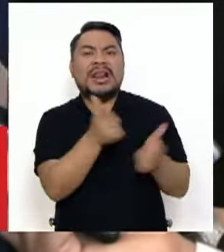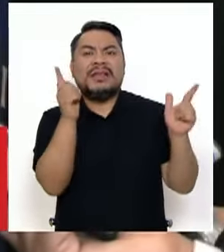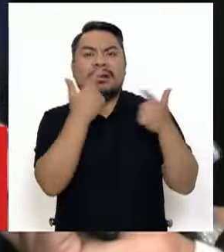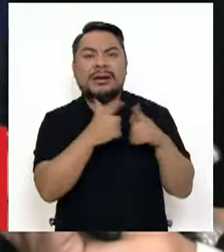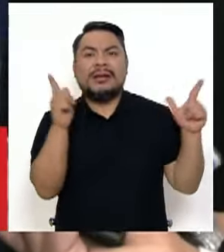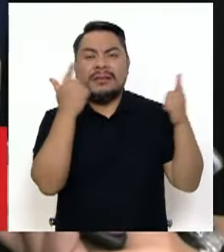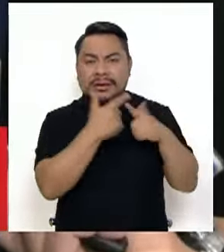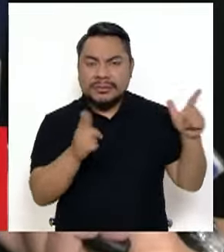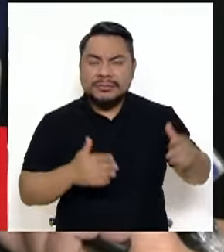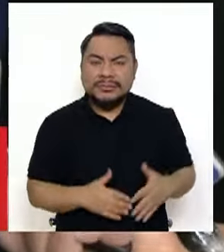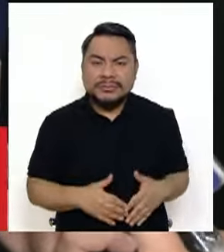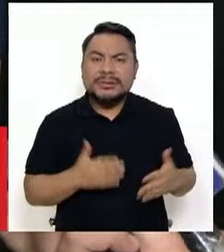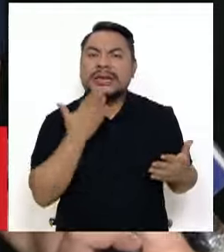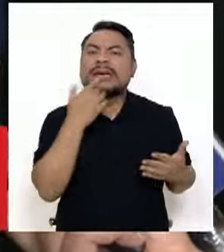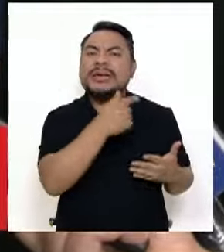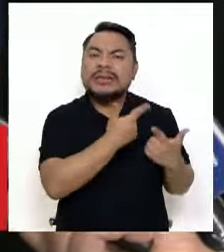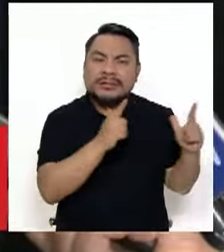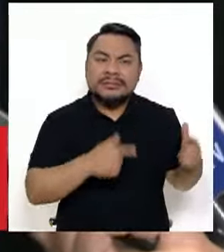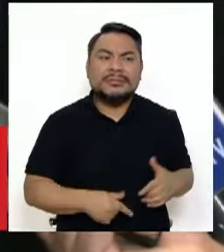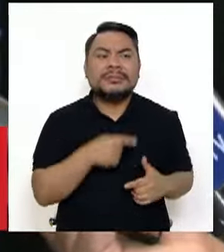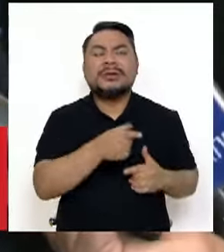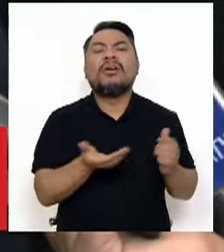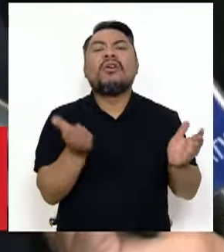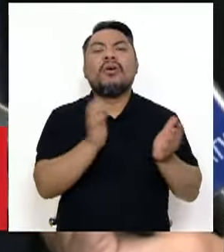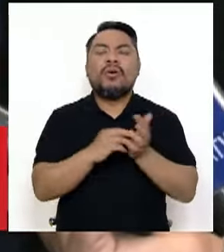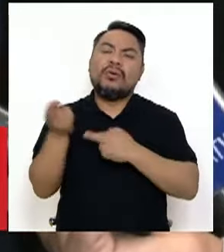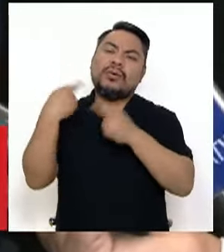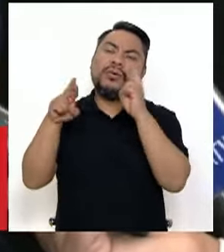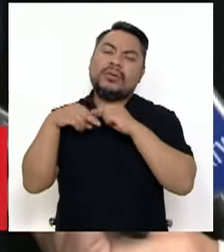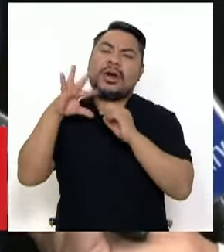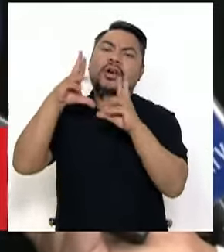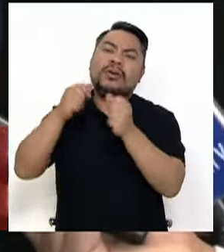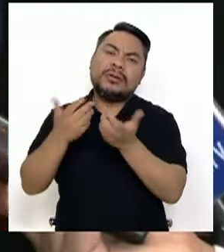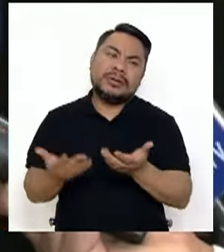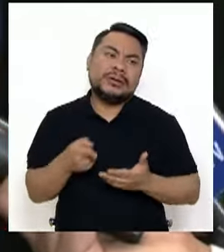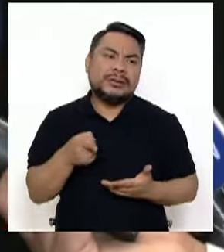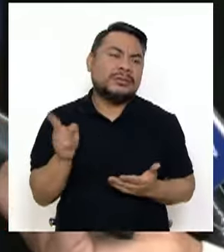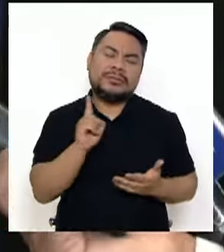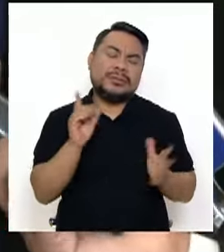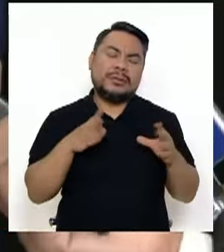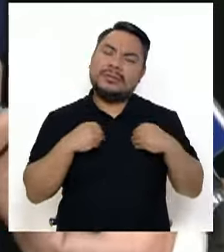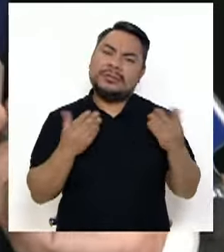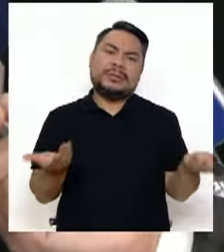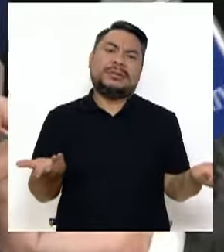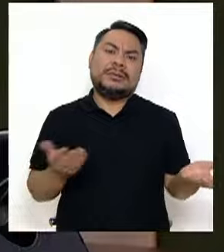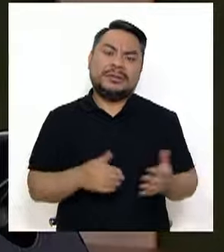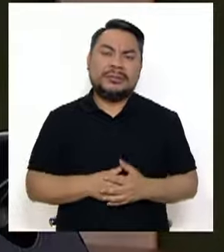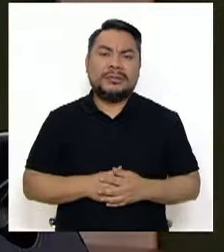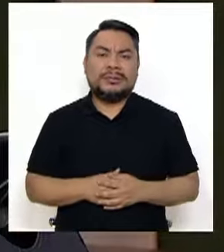inmediatamente. ¿Y saben a quiénes liberan? A los que vuelven a cometer delitos contra toda la población. Y eso es intolerable.